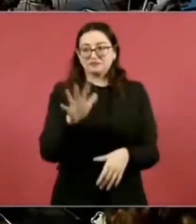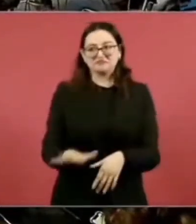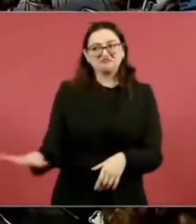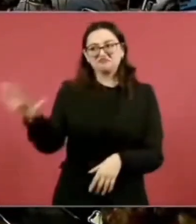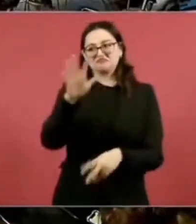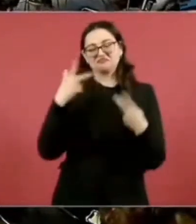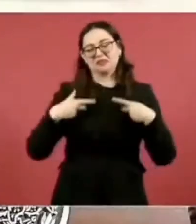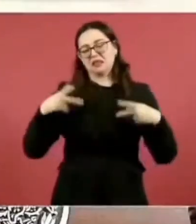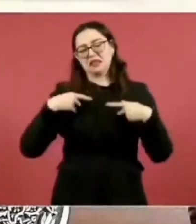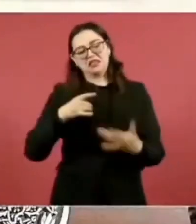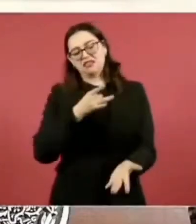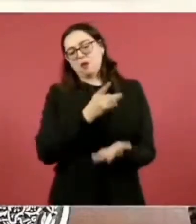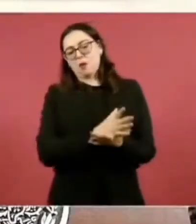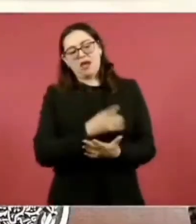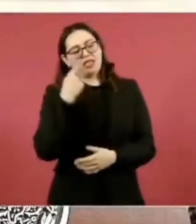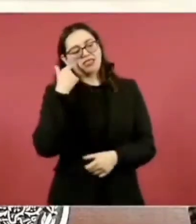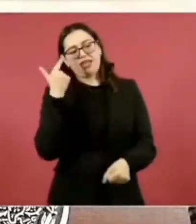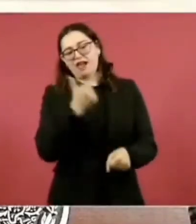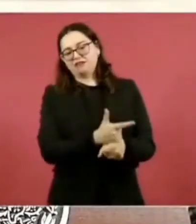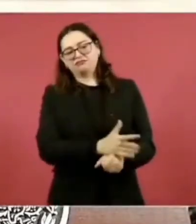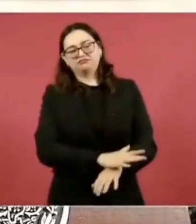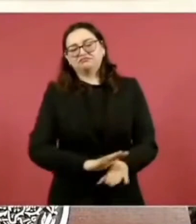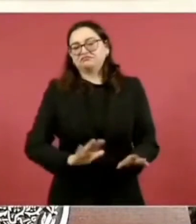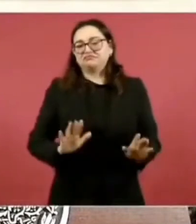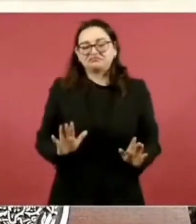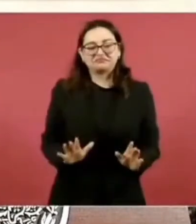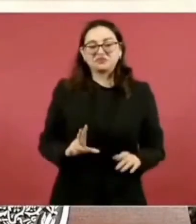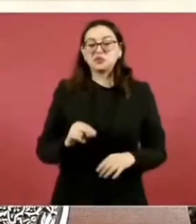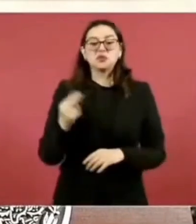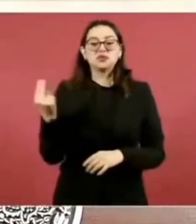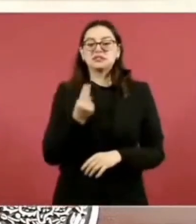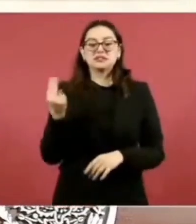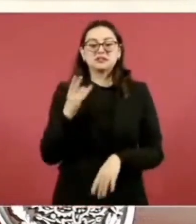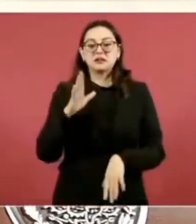afortunadamente, ¿no? Estar informando más.